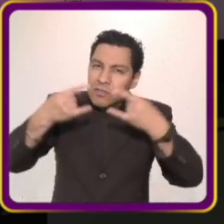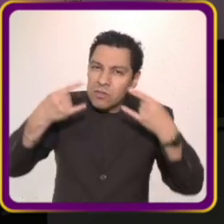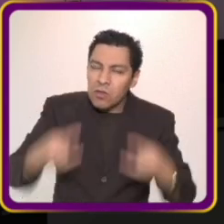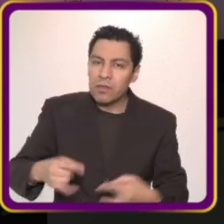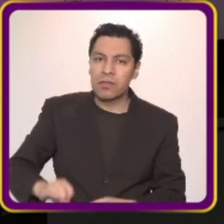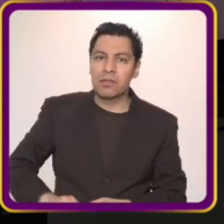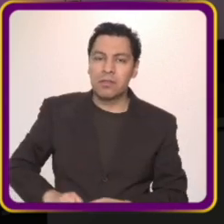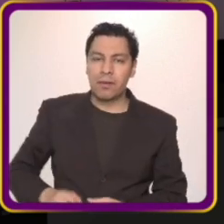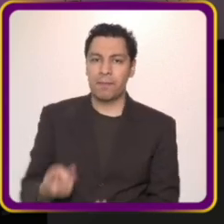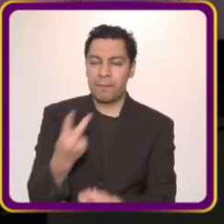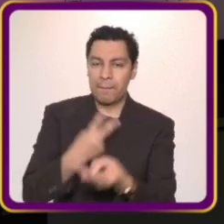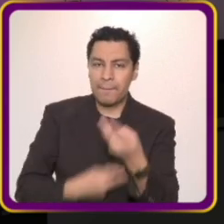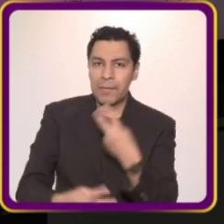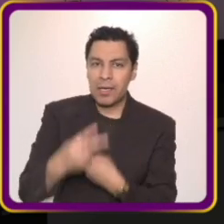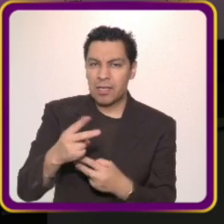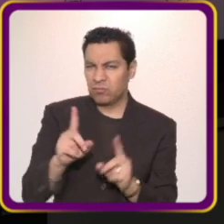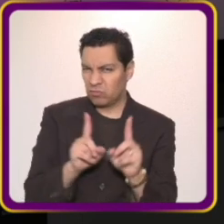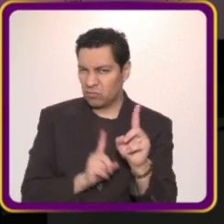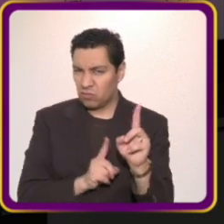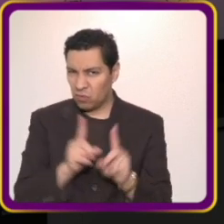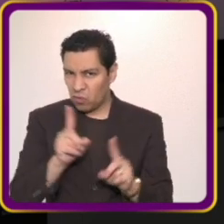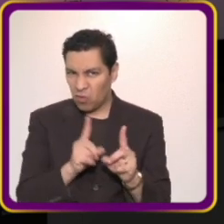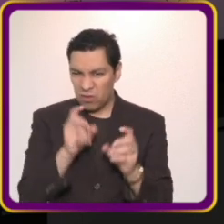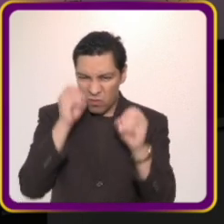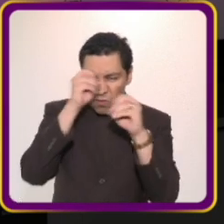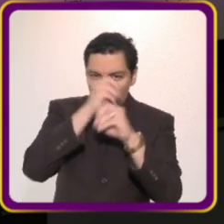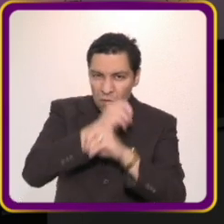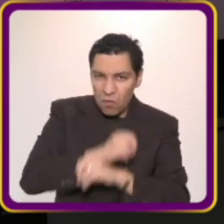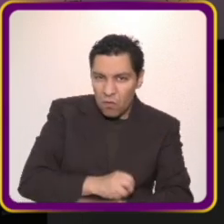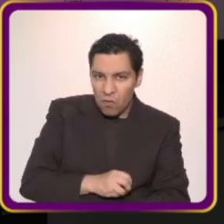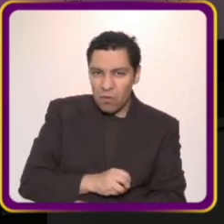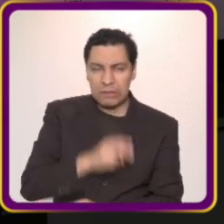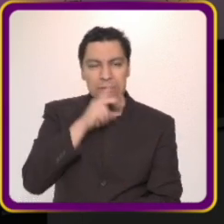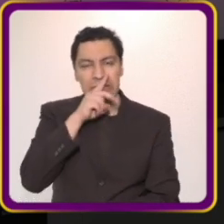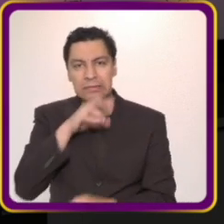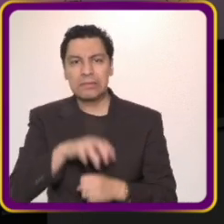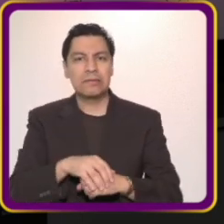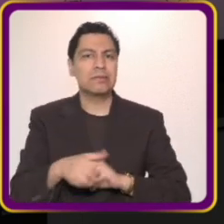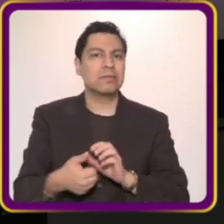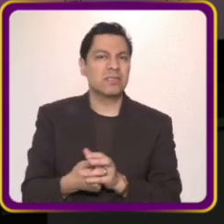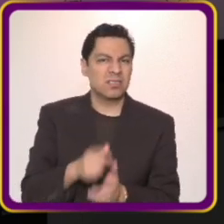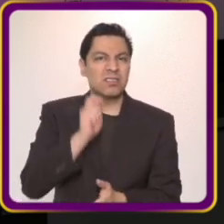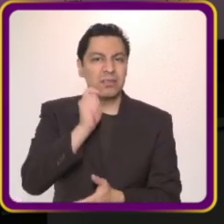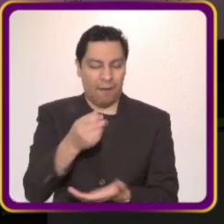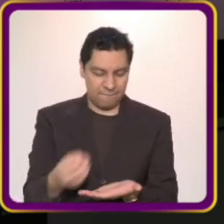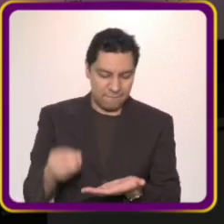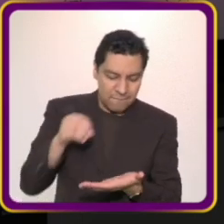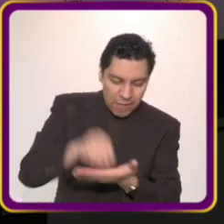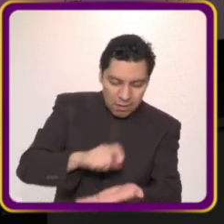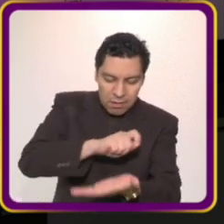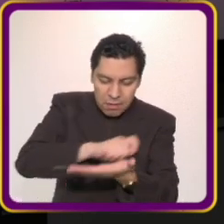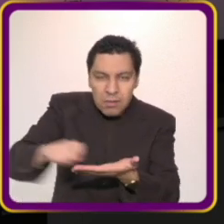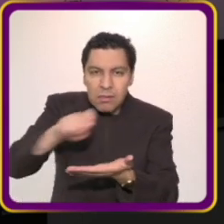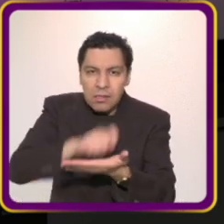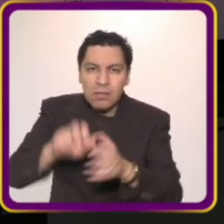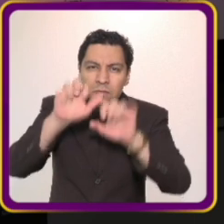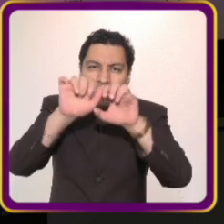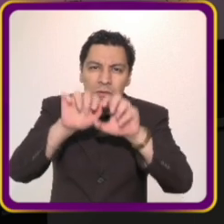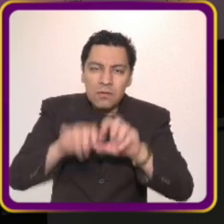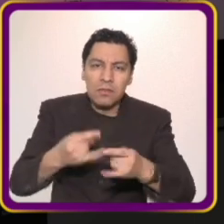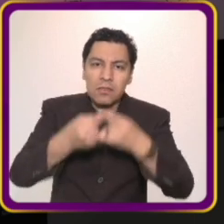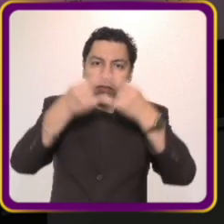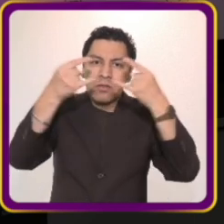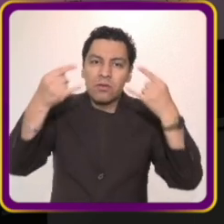nacen de la duda, de la opacidad, de la inquietud. Y cómo comienzan a desarrollar estas